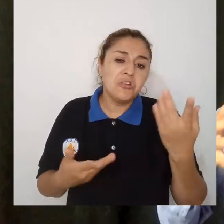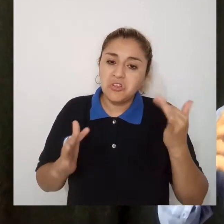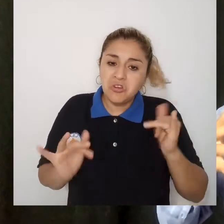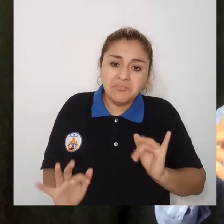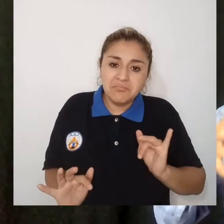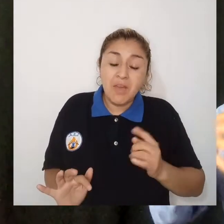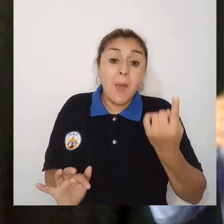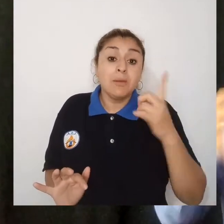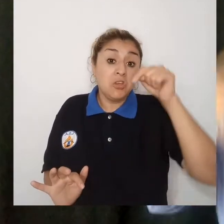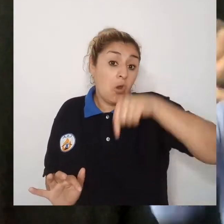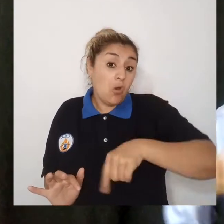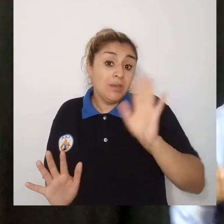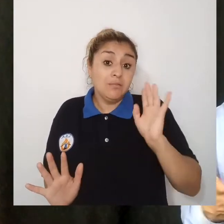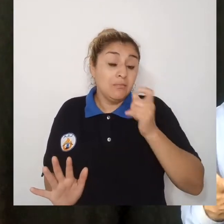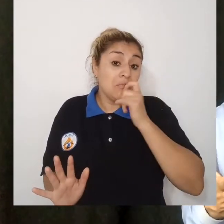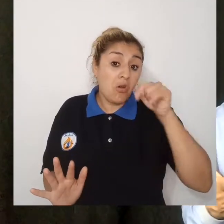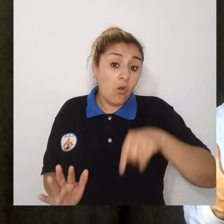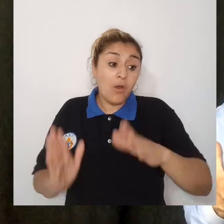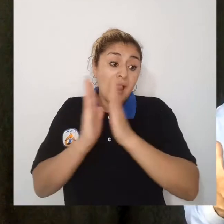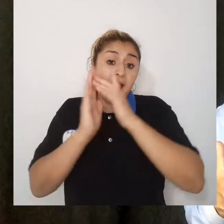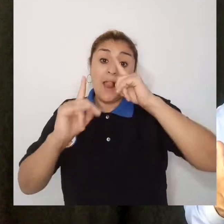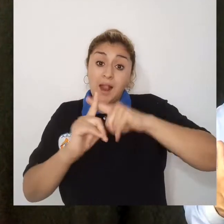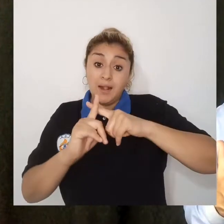de la iglesia de hoy hoy es una